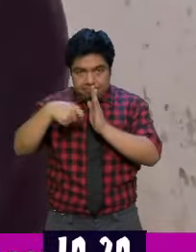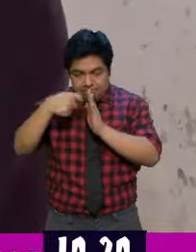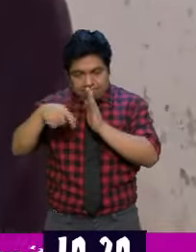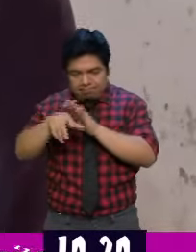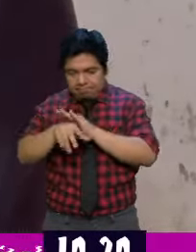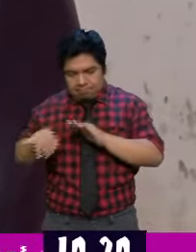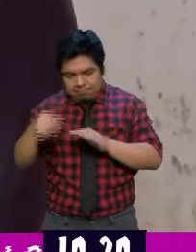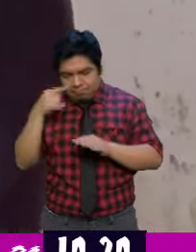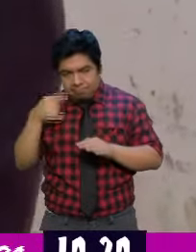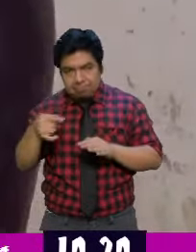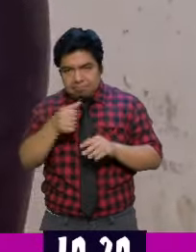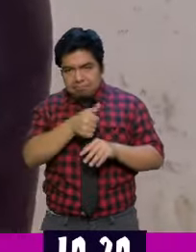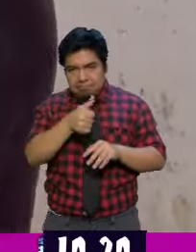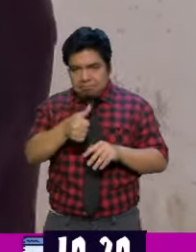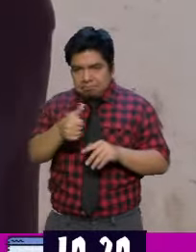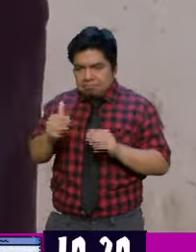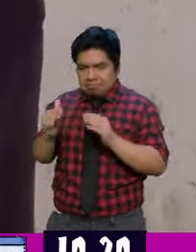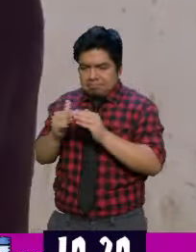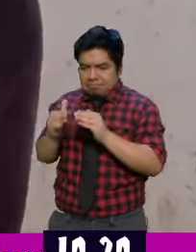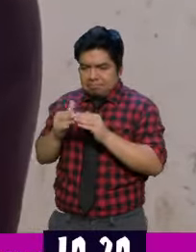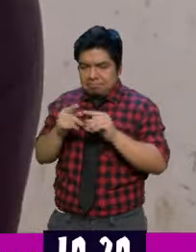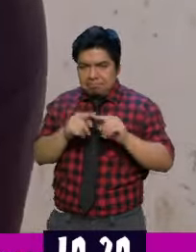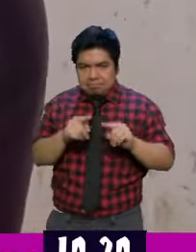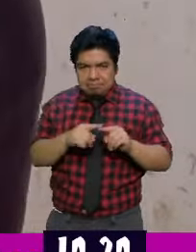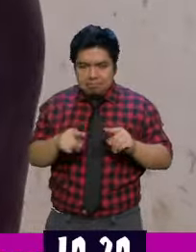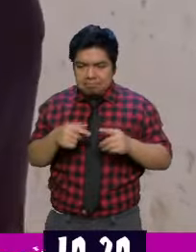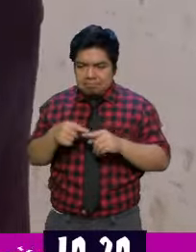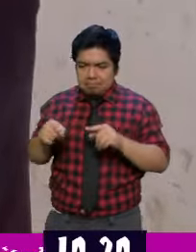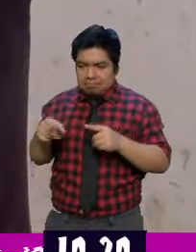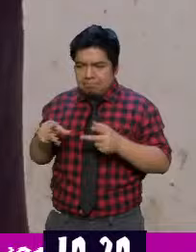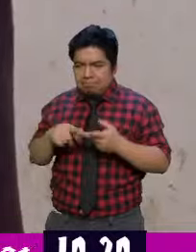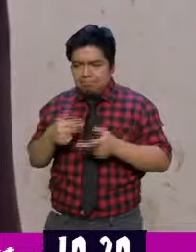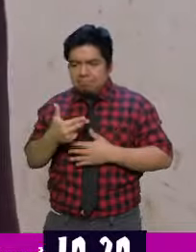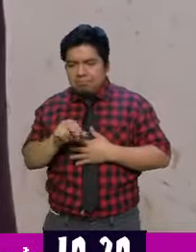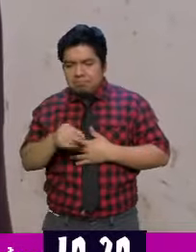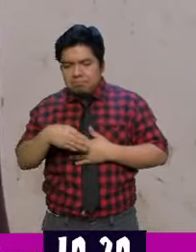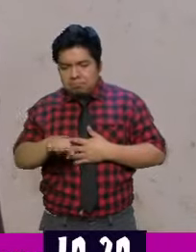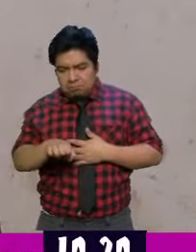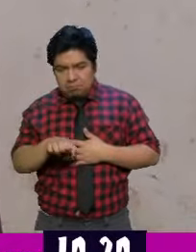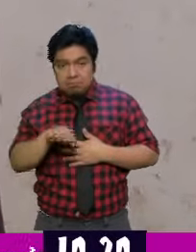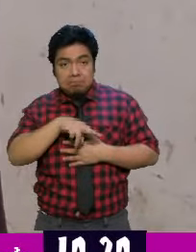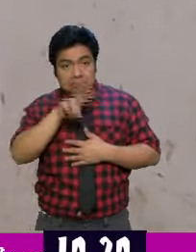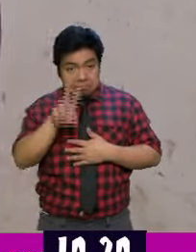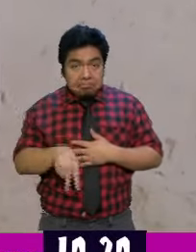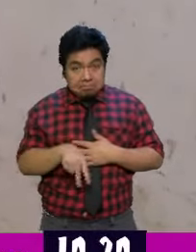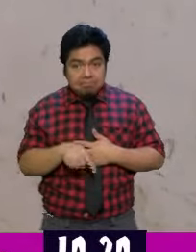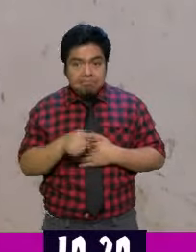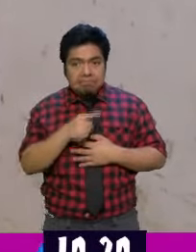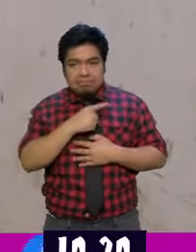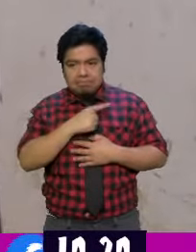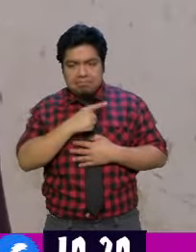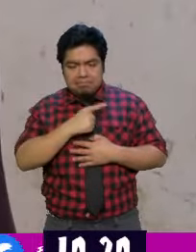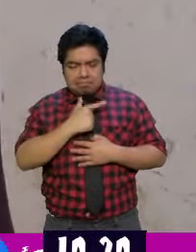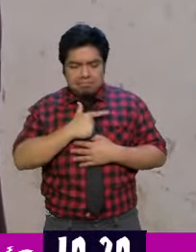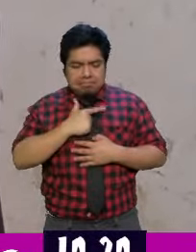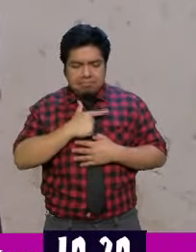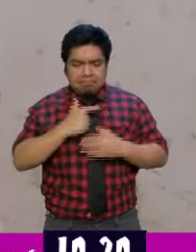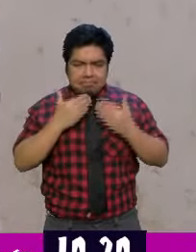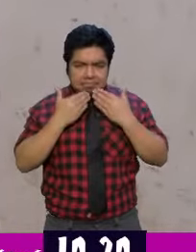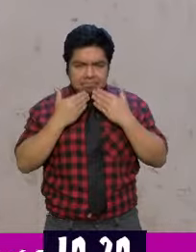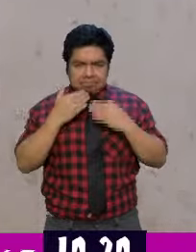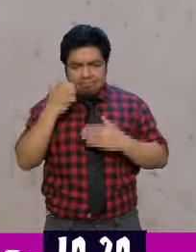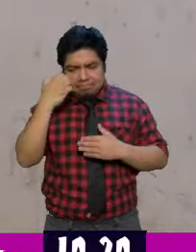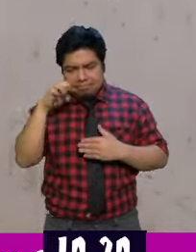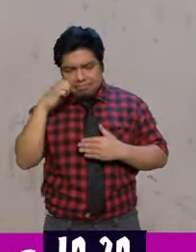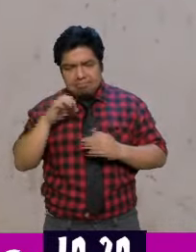todo en cada uno en sus casas, con sus estudios, home. Así que la verdad que fue una muy linda experiencia,